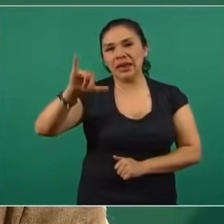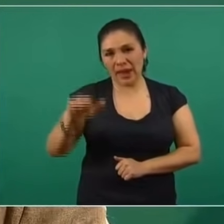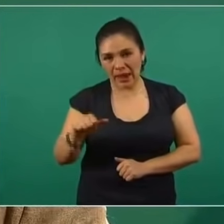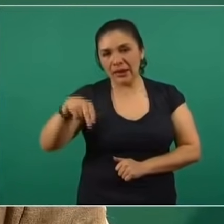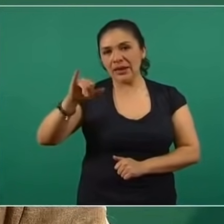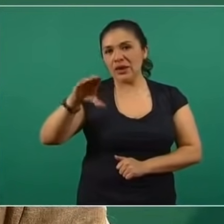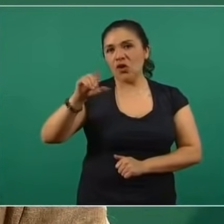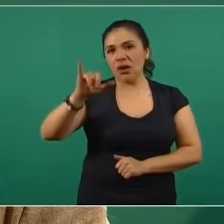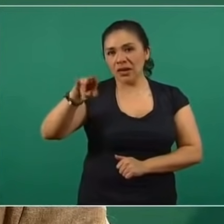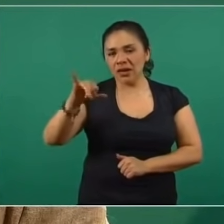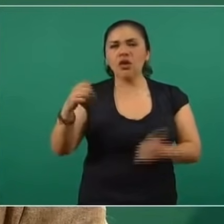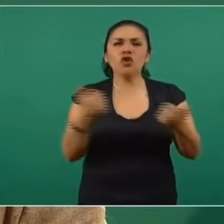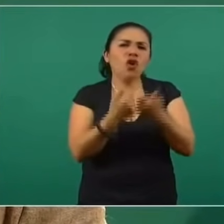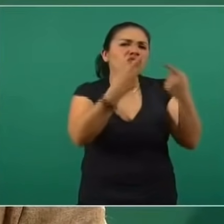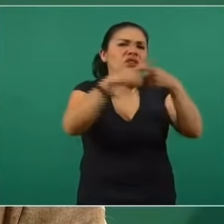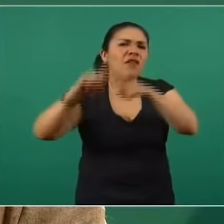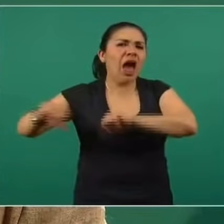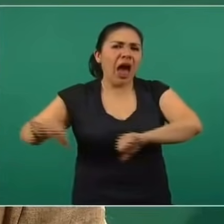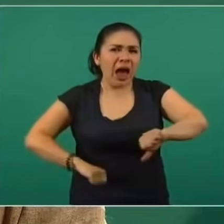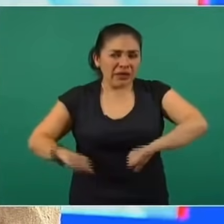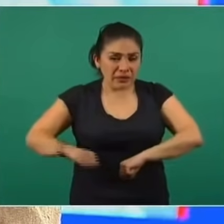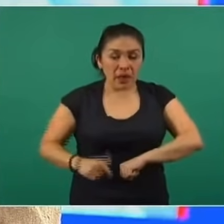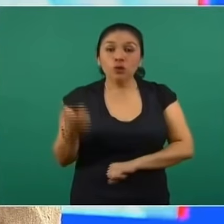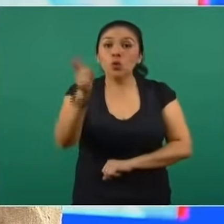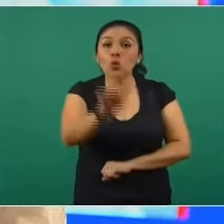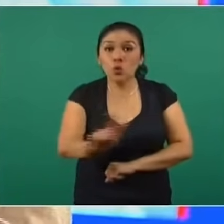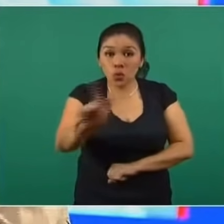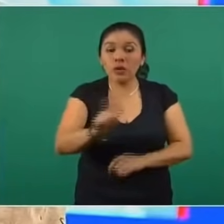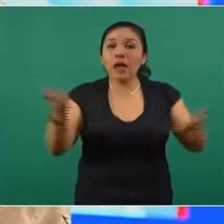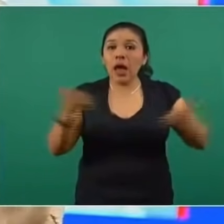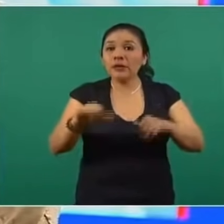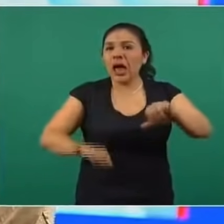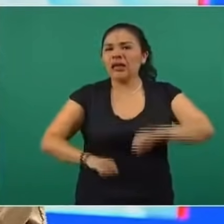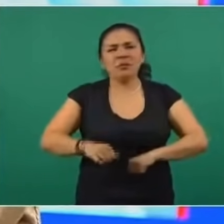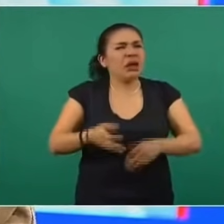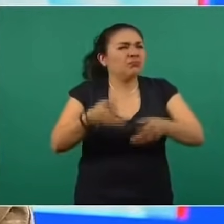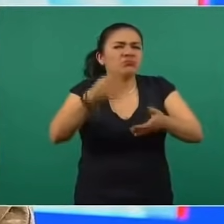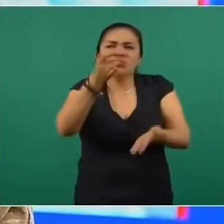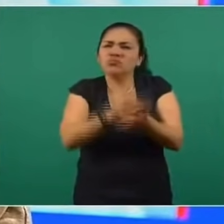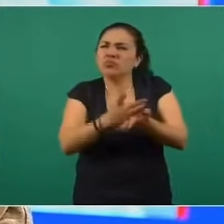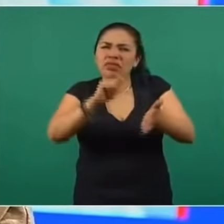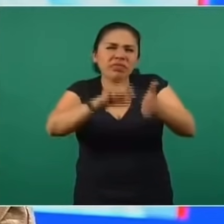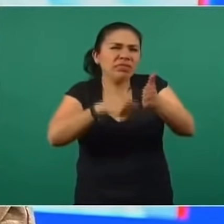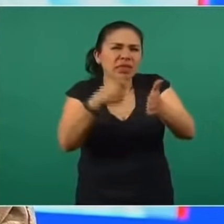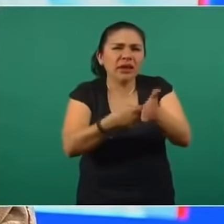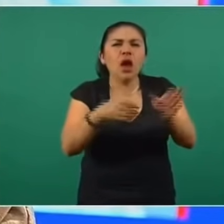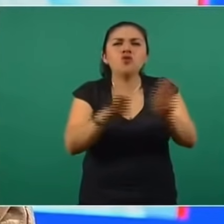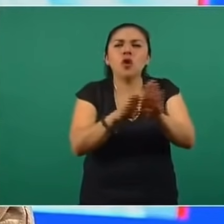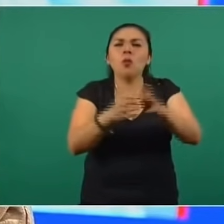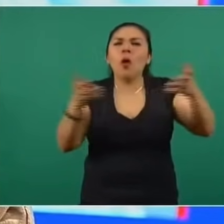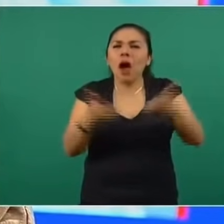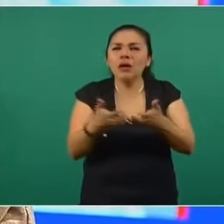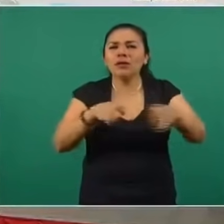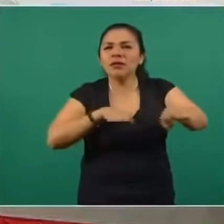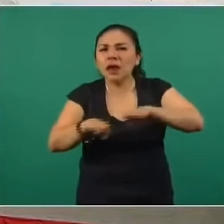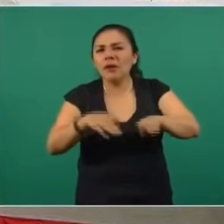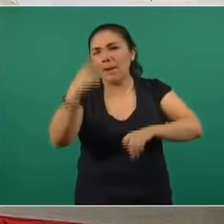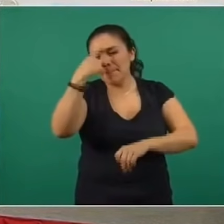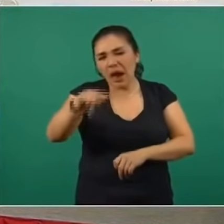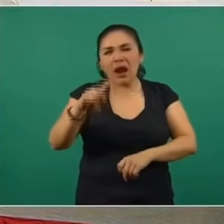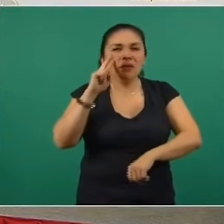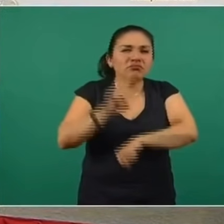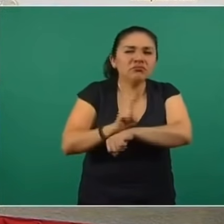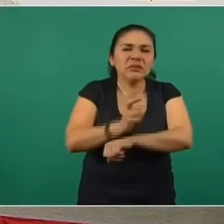vamos a tener varias actividades. El lunes estaremos en una actividad muy técnica, muy específica de cooperación en materia de